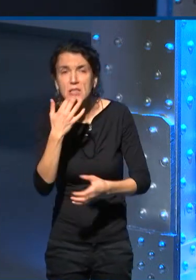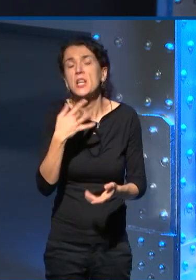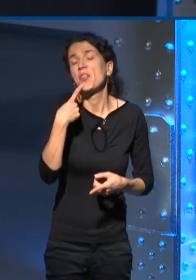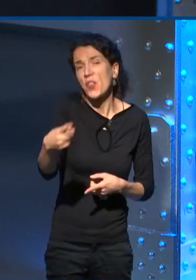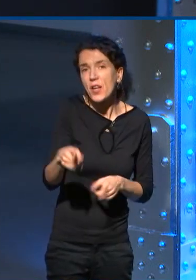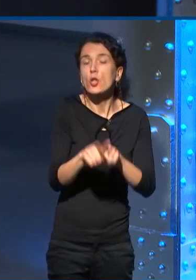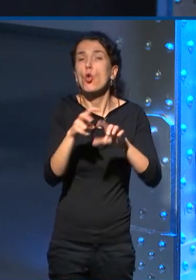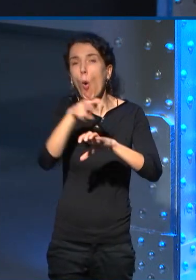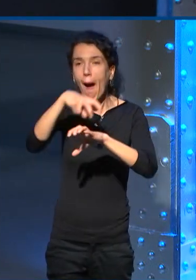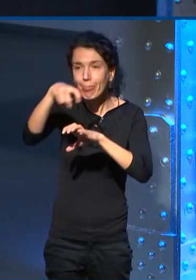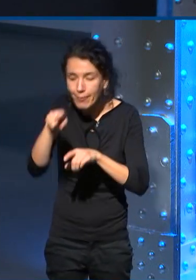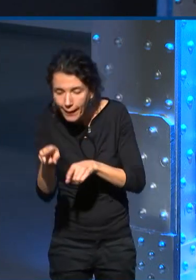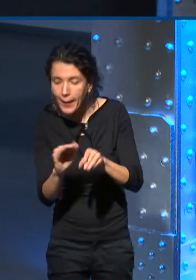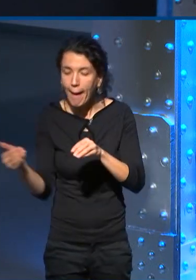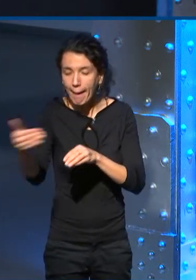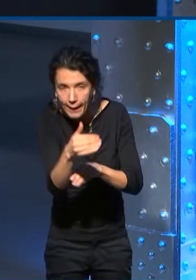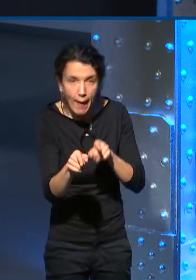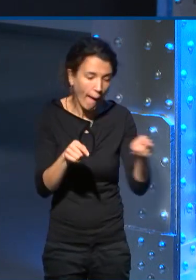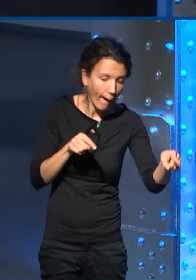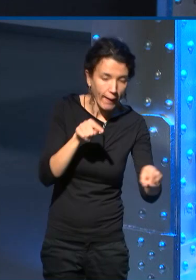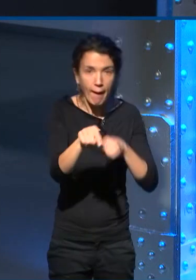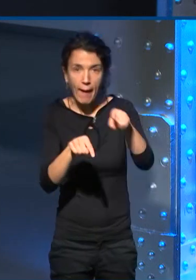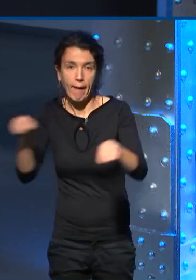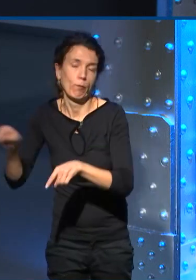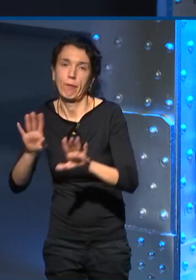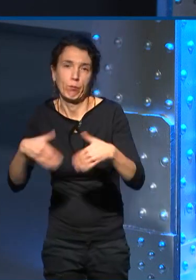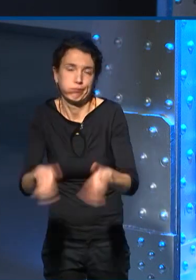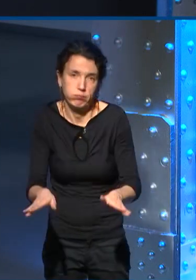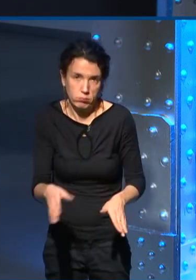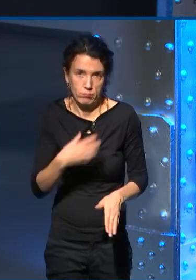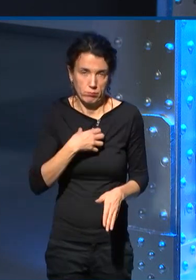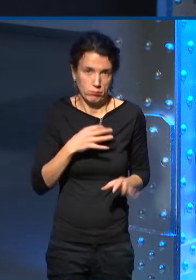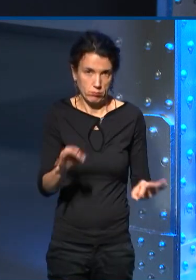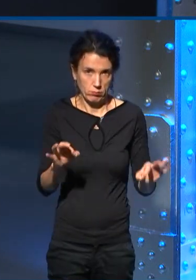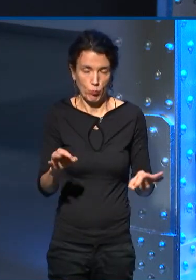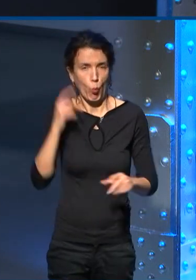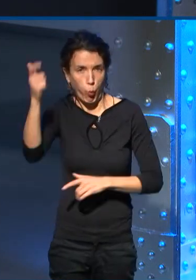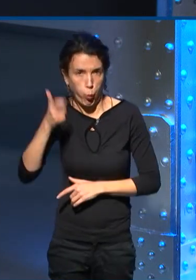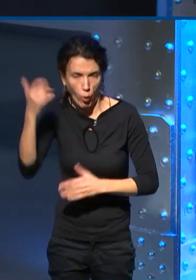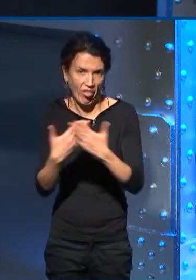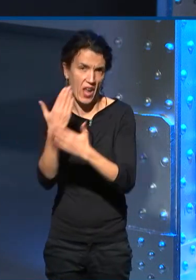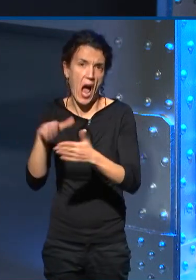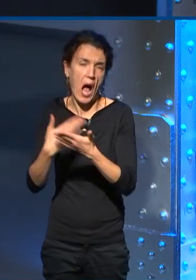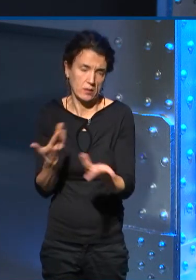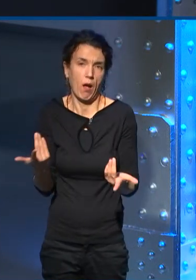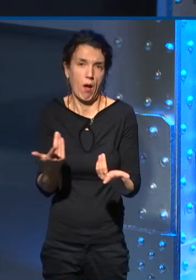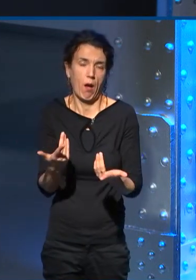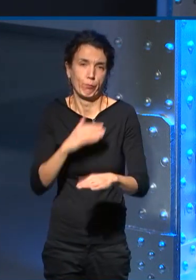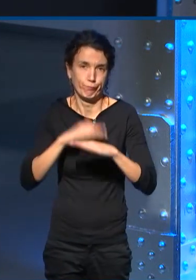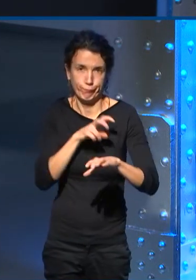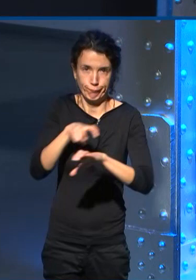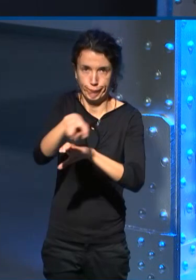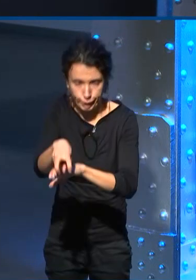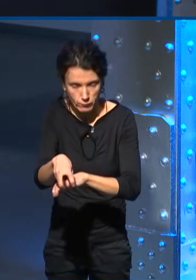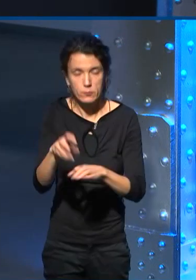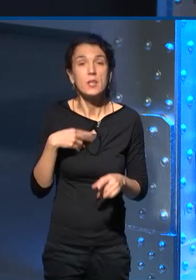diciendo, anda hasta aquí, ahora giras, ahora andas hasta aquí y acaba pues tardando días, ¿no? en la cuestión.